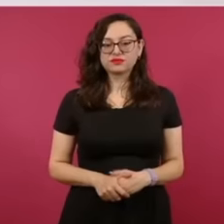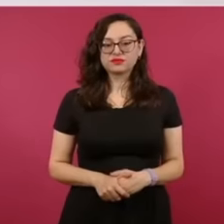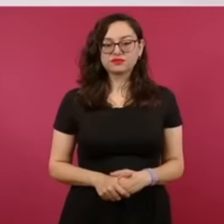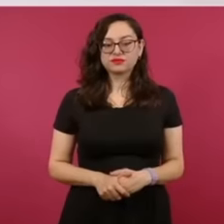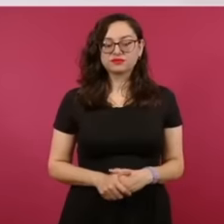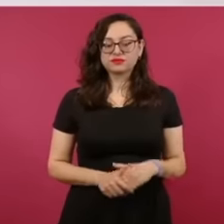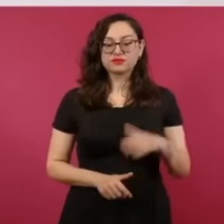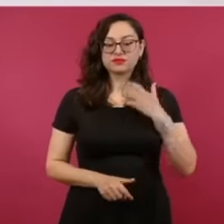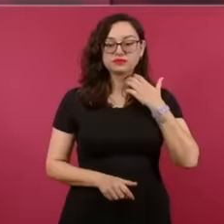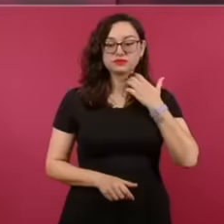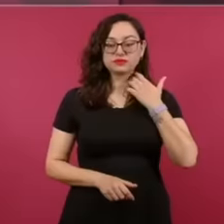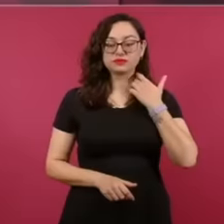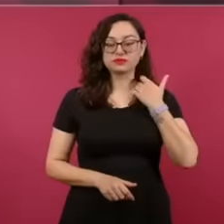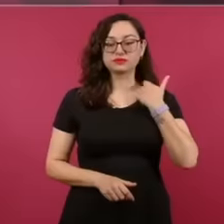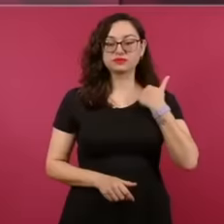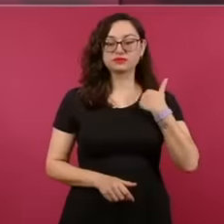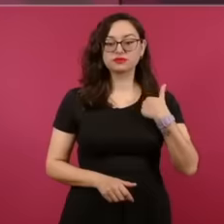Entonces,